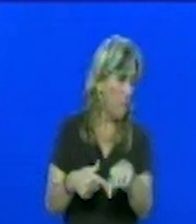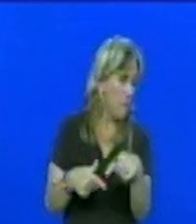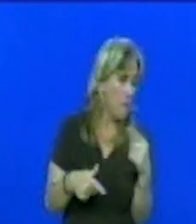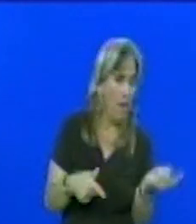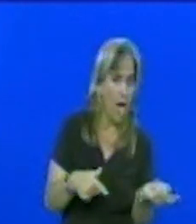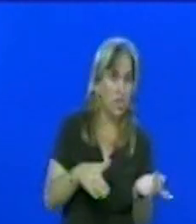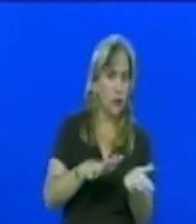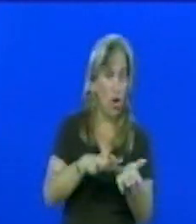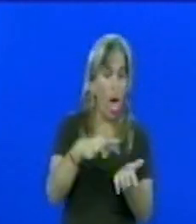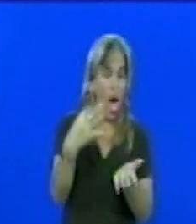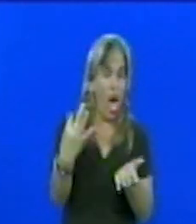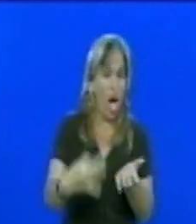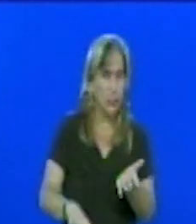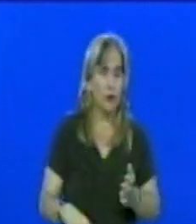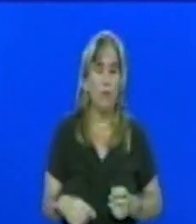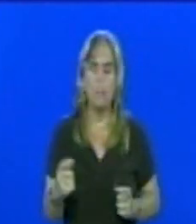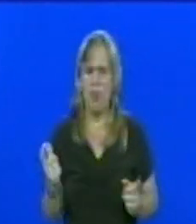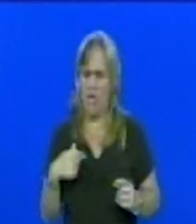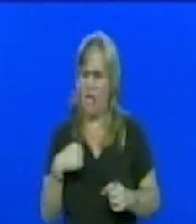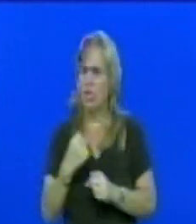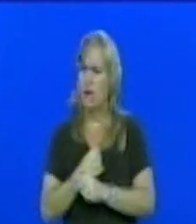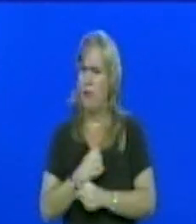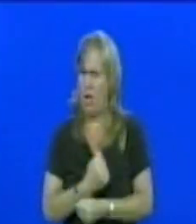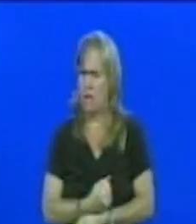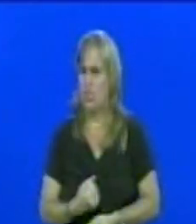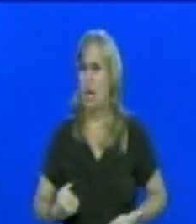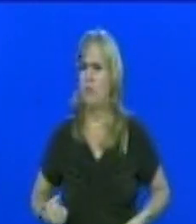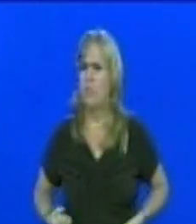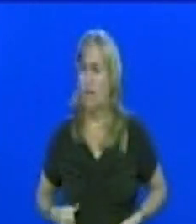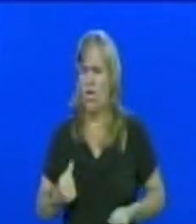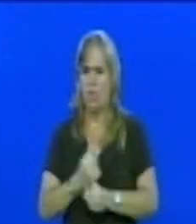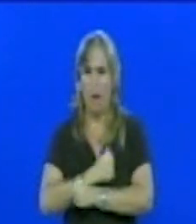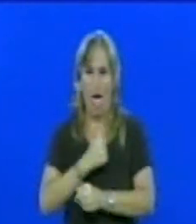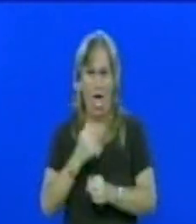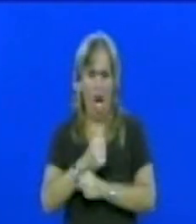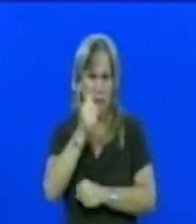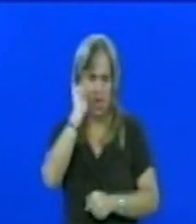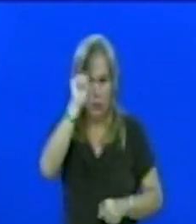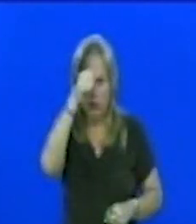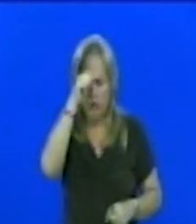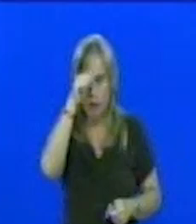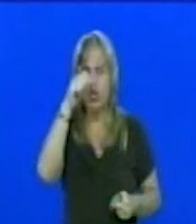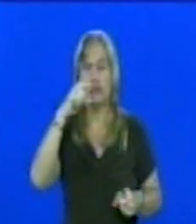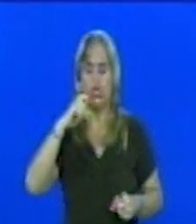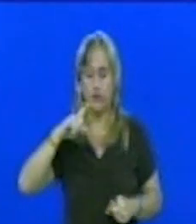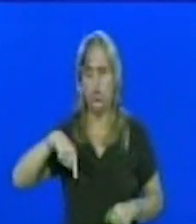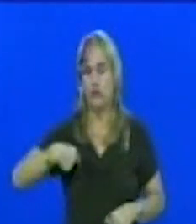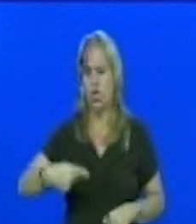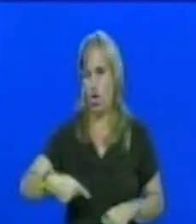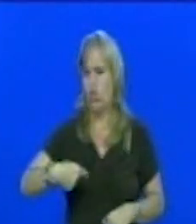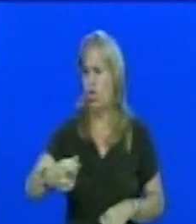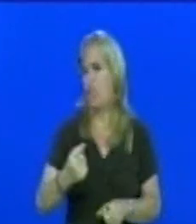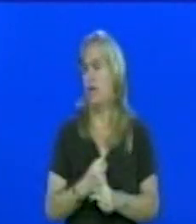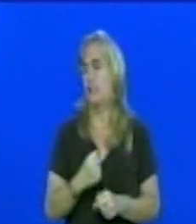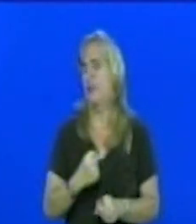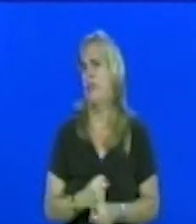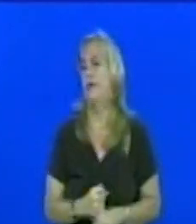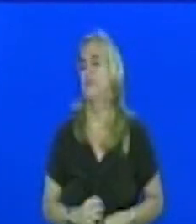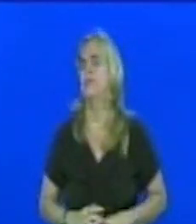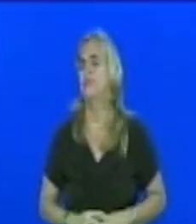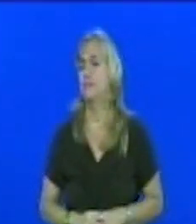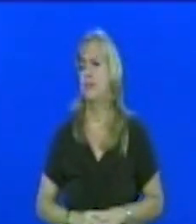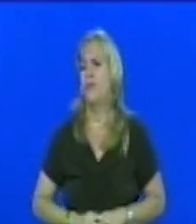sacrificio que se está haciendo para poder llegar a esto van a trabajar el fin de semana Incluso en la extracción de todos los días Eh